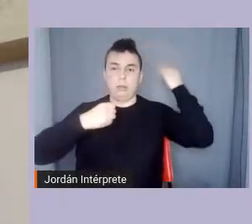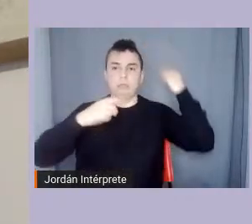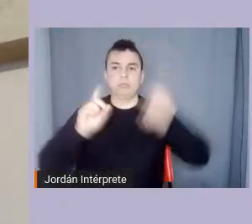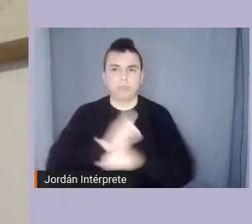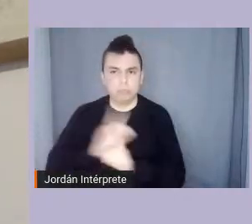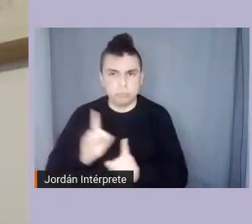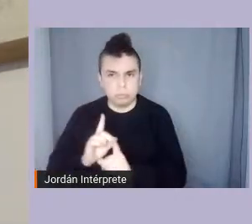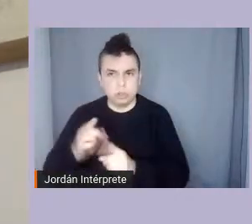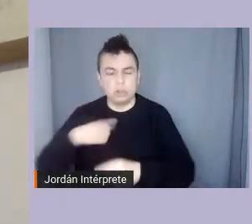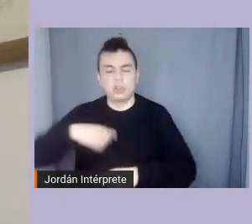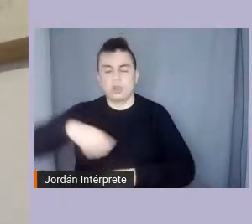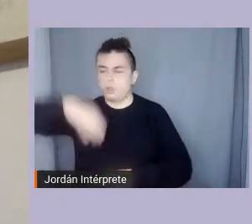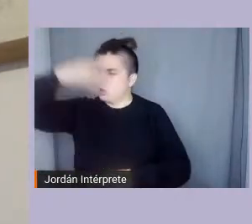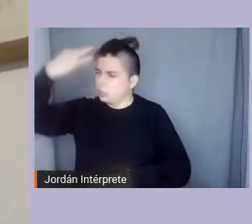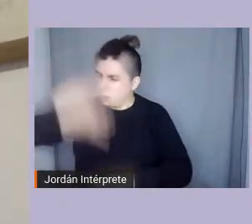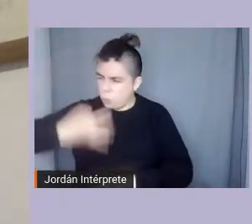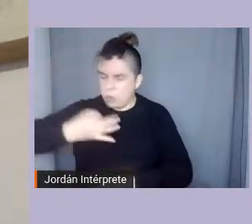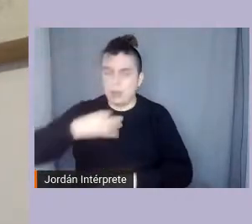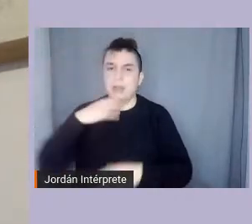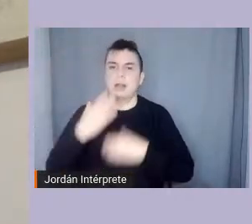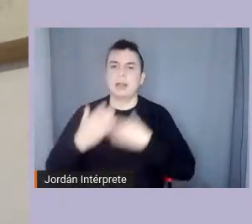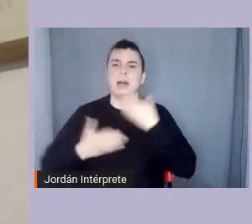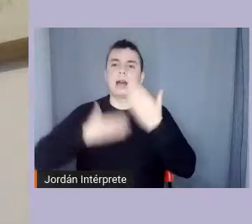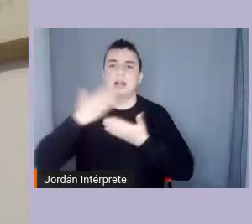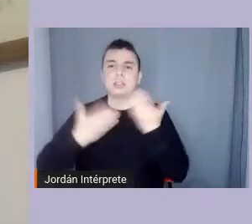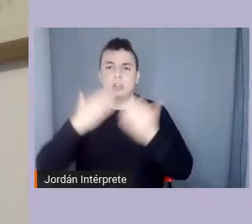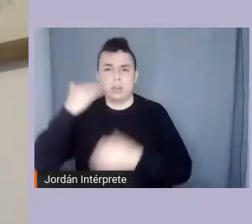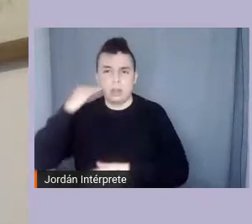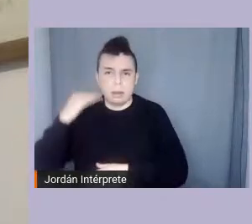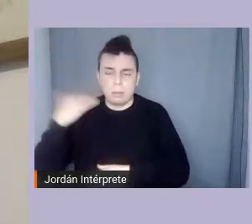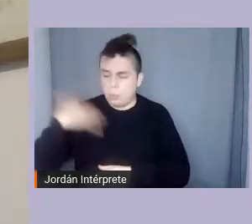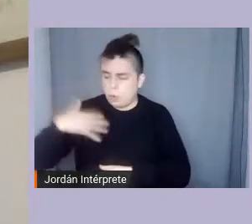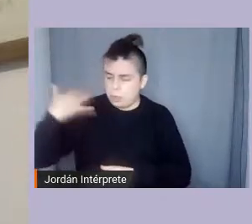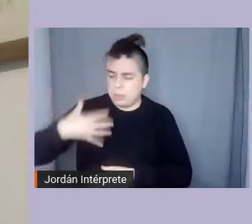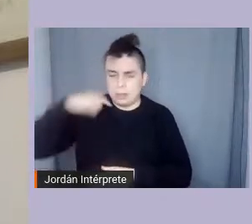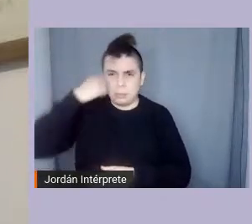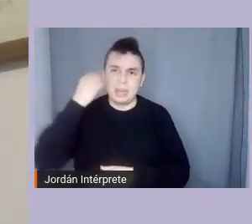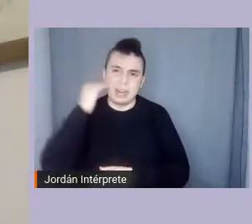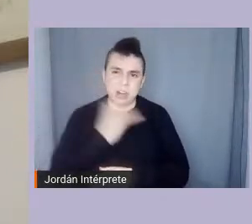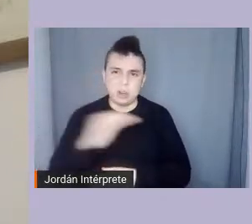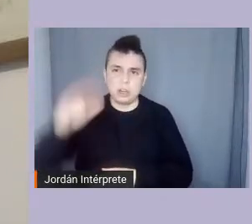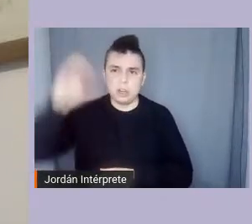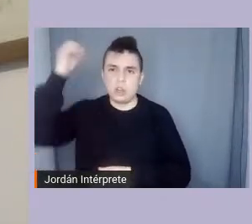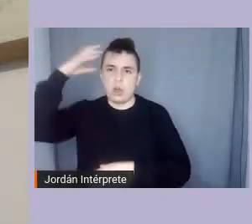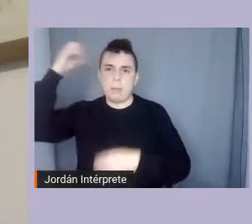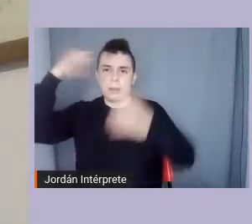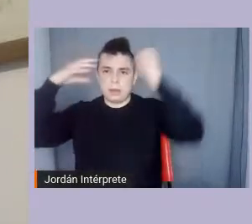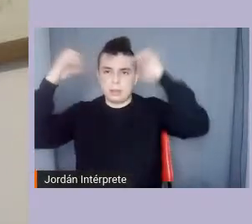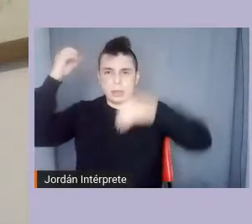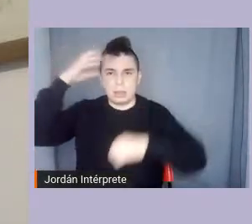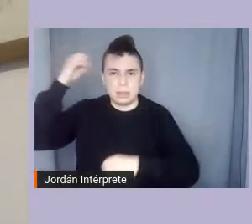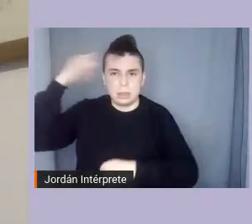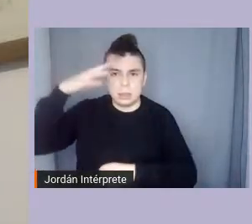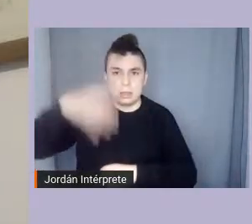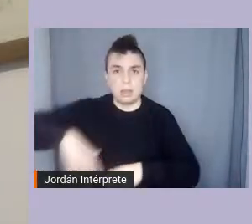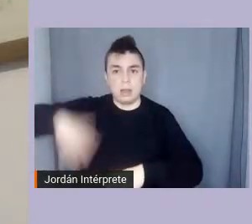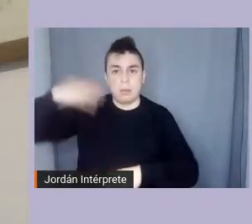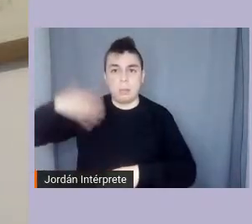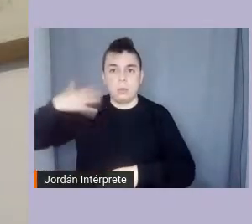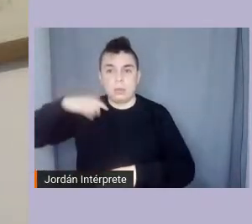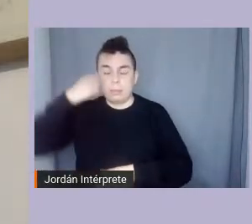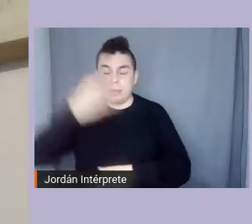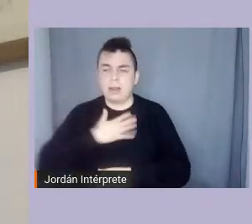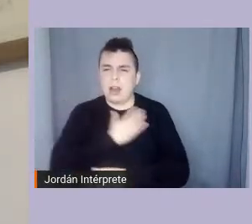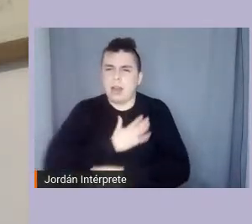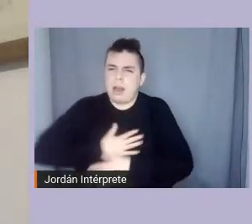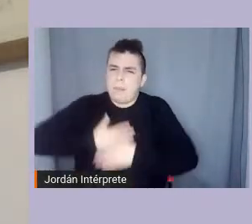la voz, de que el canto es fundamental en la educación de un niño. Es fundamental en la emocionalidad de un niño. Es